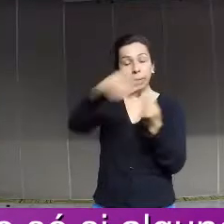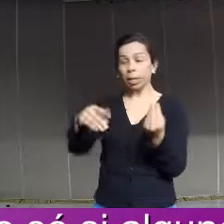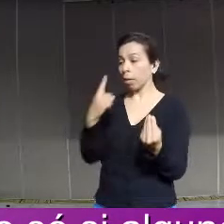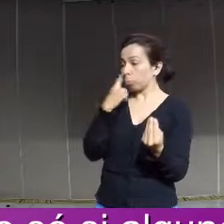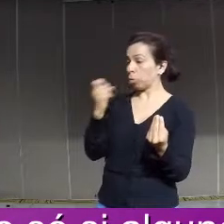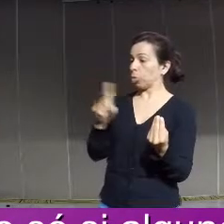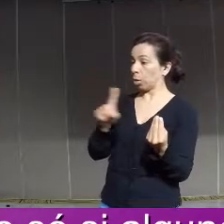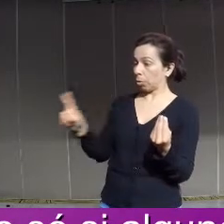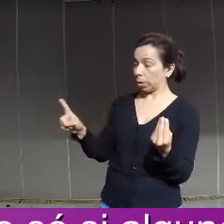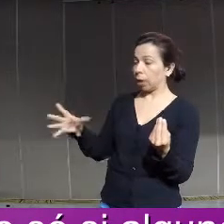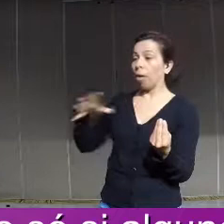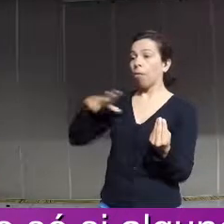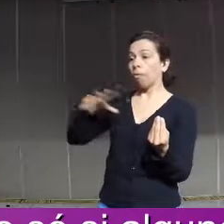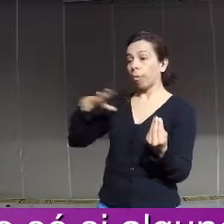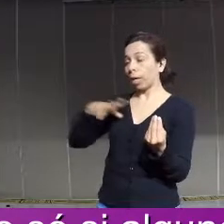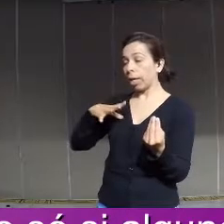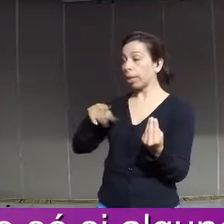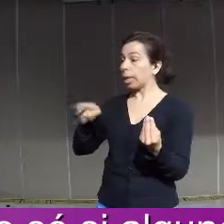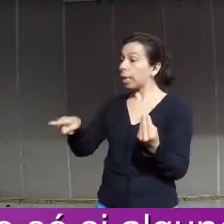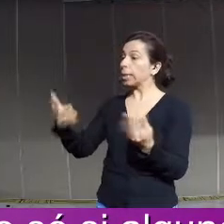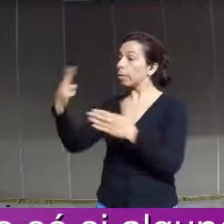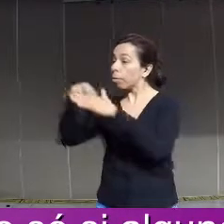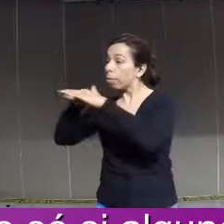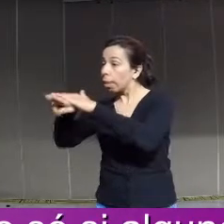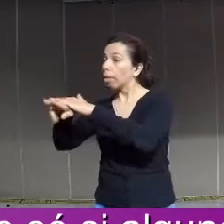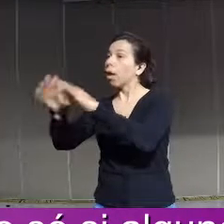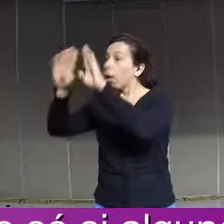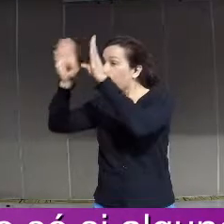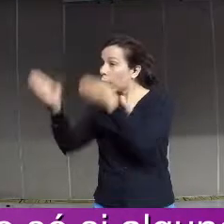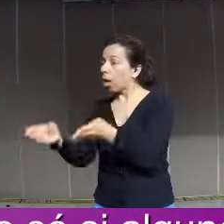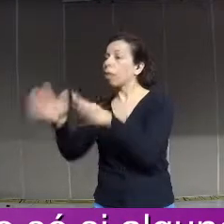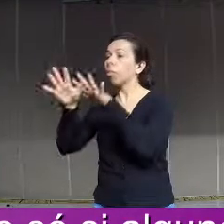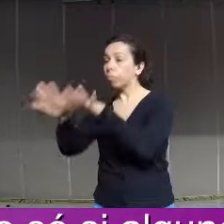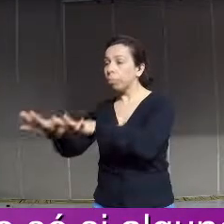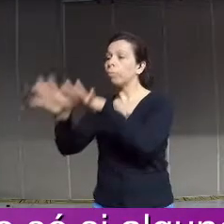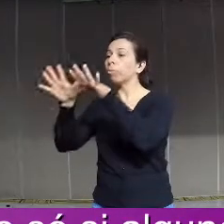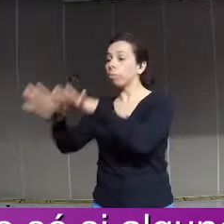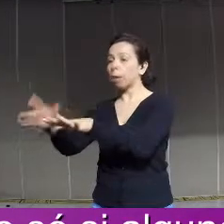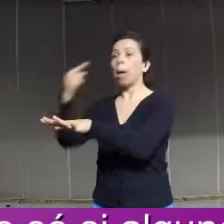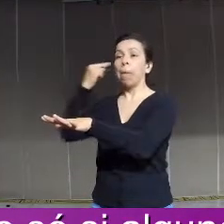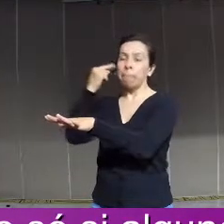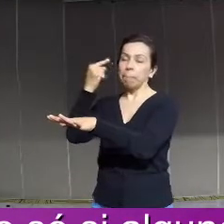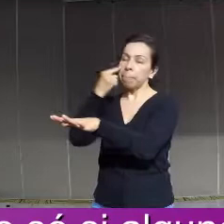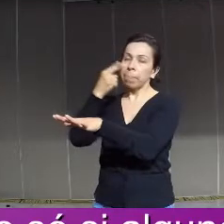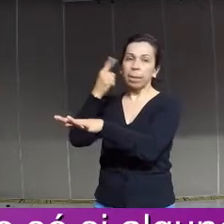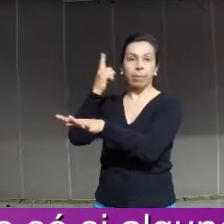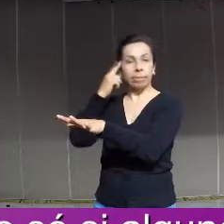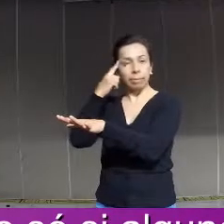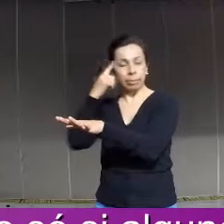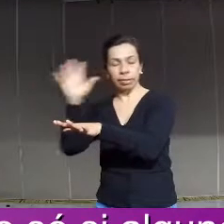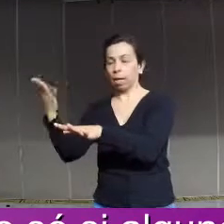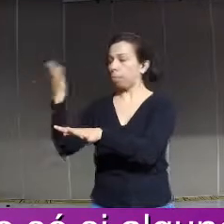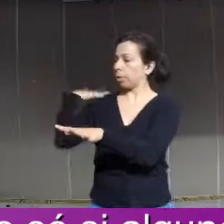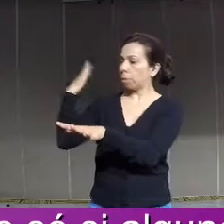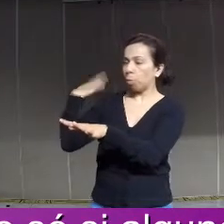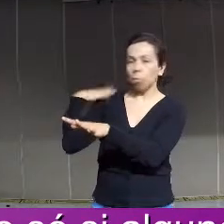deshidratación y muchas veces viven internados, viven enfermos y uno piensa que es por algo respiratorio o